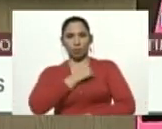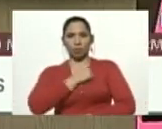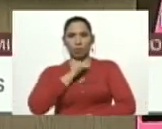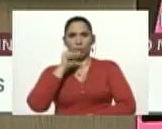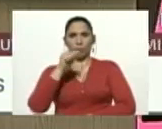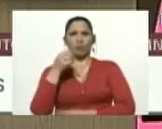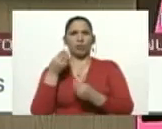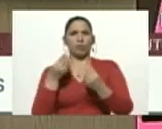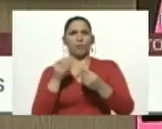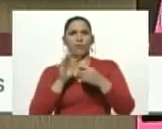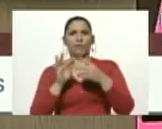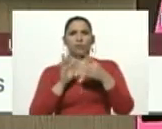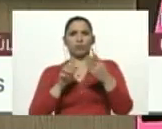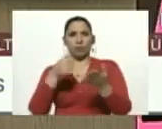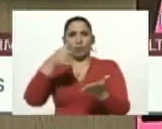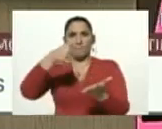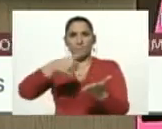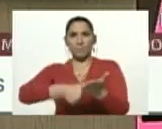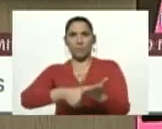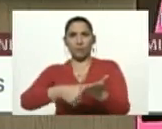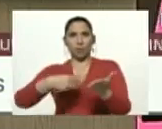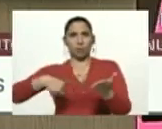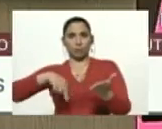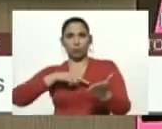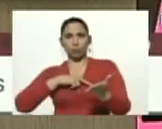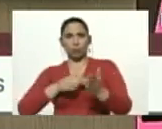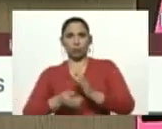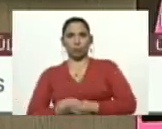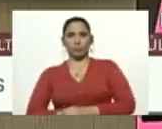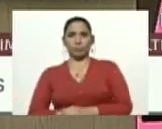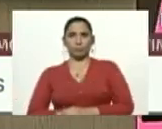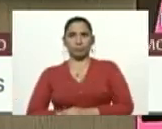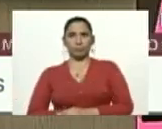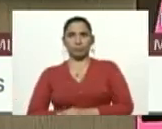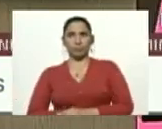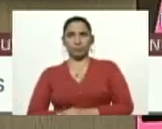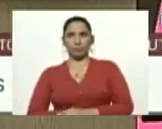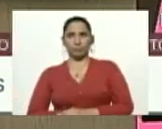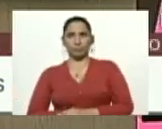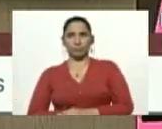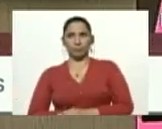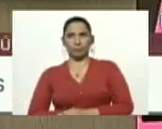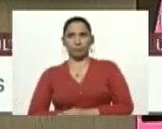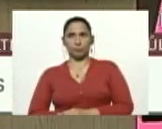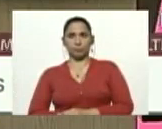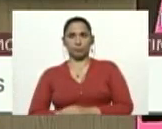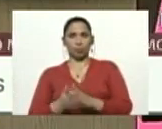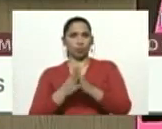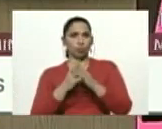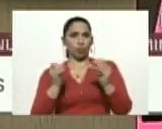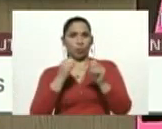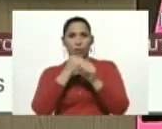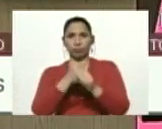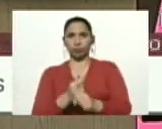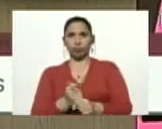el videopago. Hemos recibido de todas las